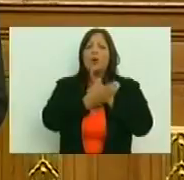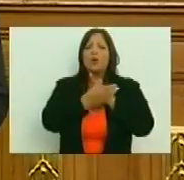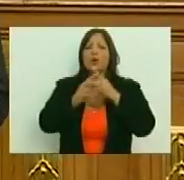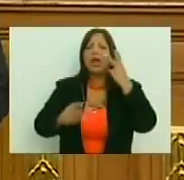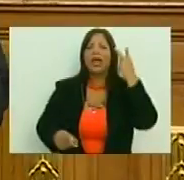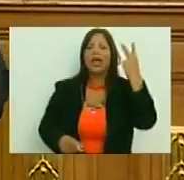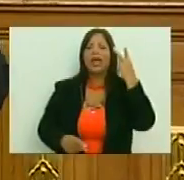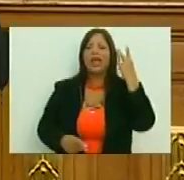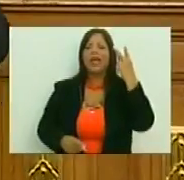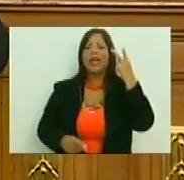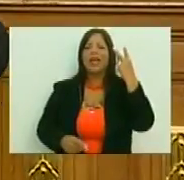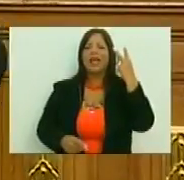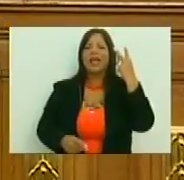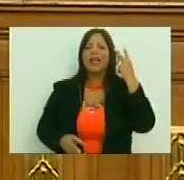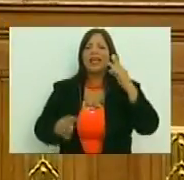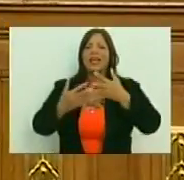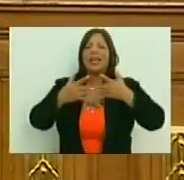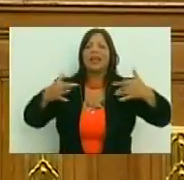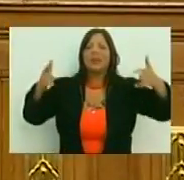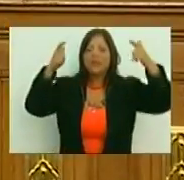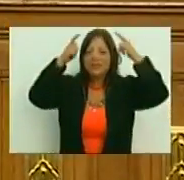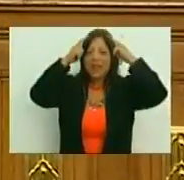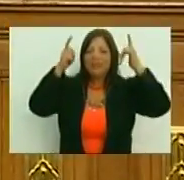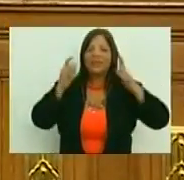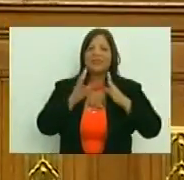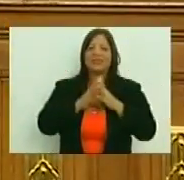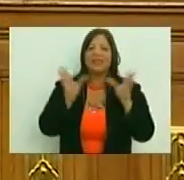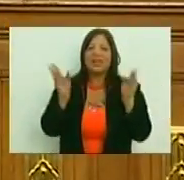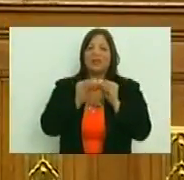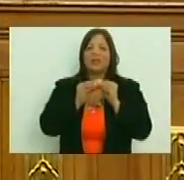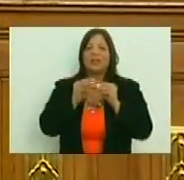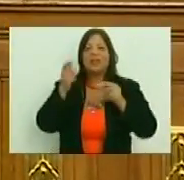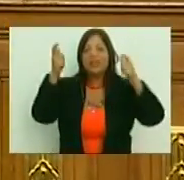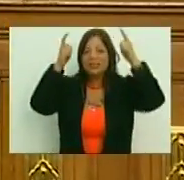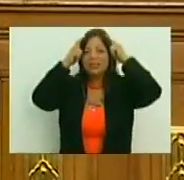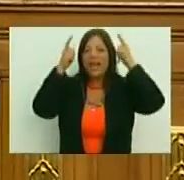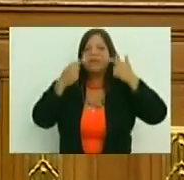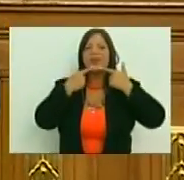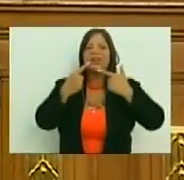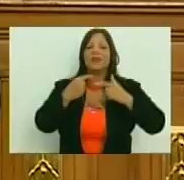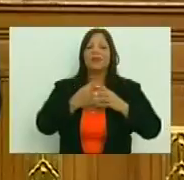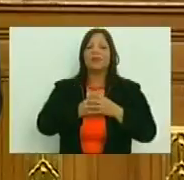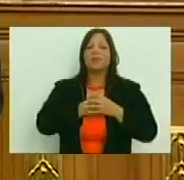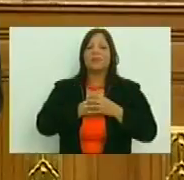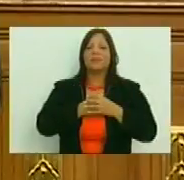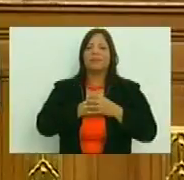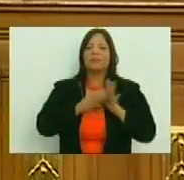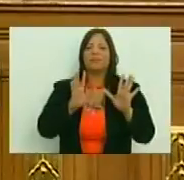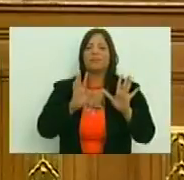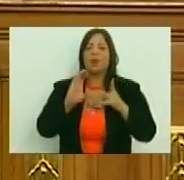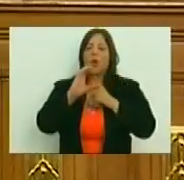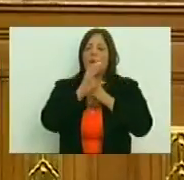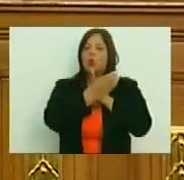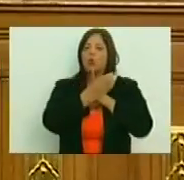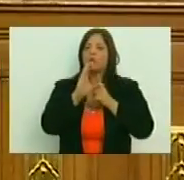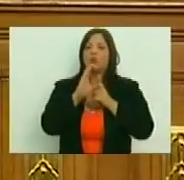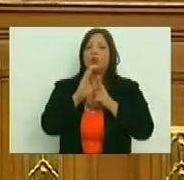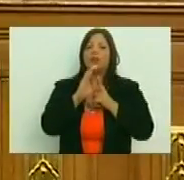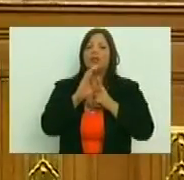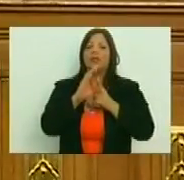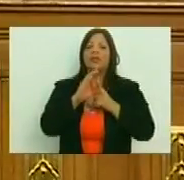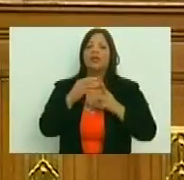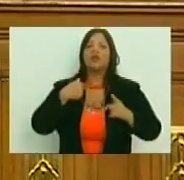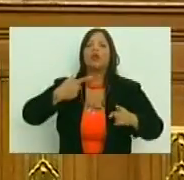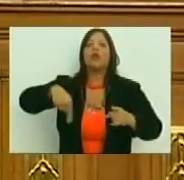Venezuela citando al presidente Chávez. Chávez dijo en algún momento, la cultura es lo que